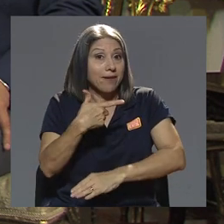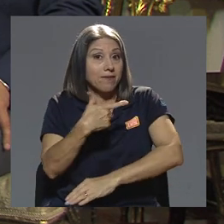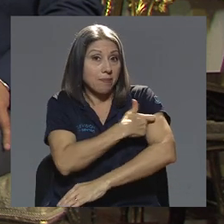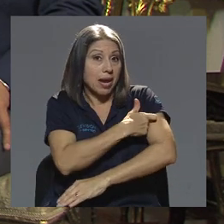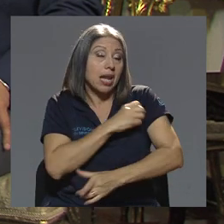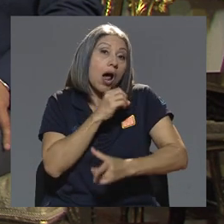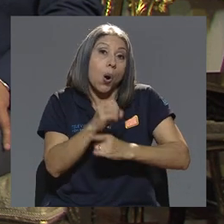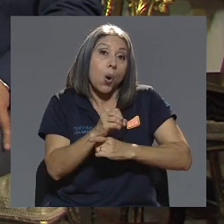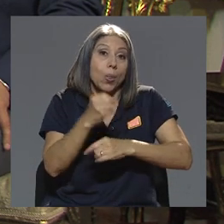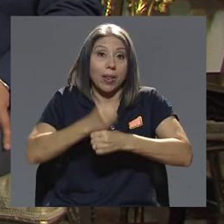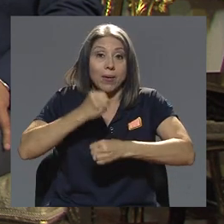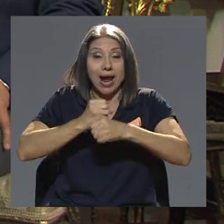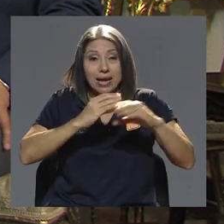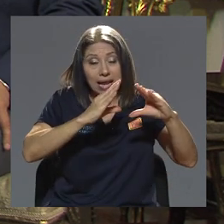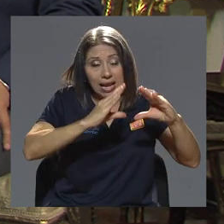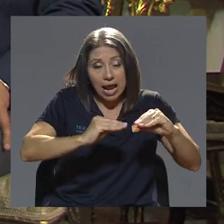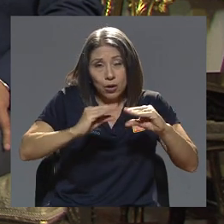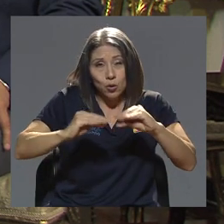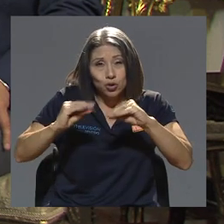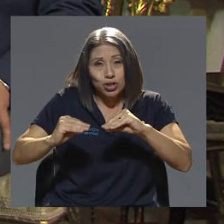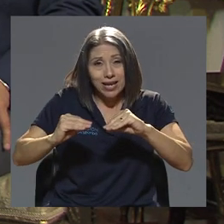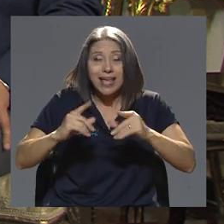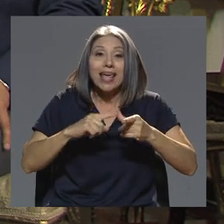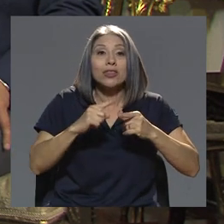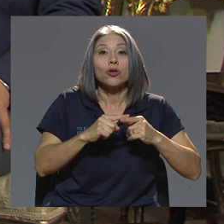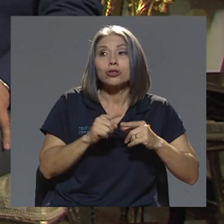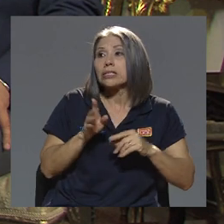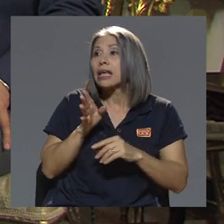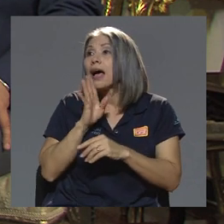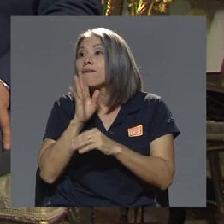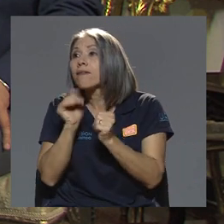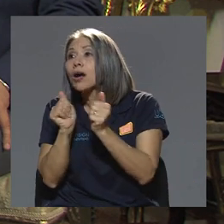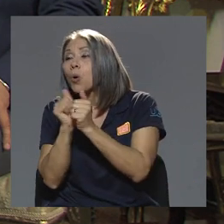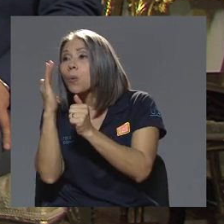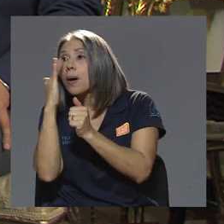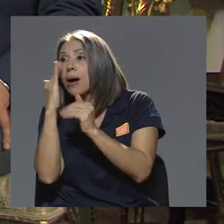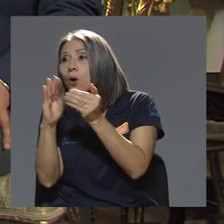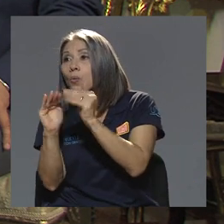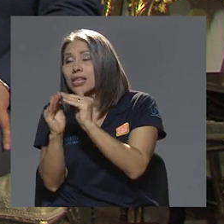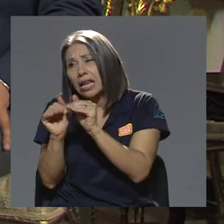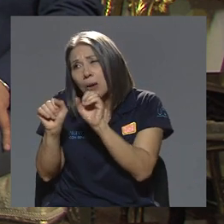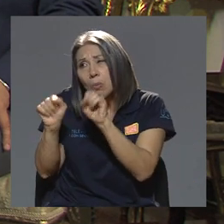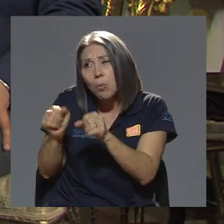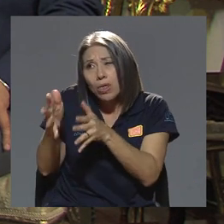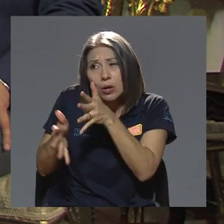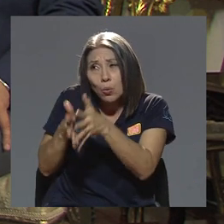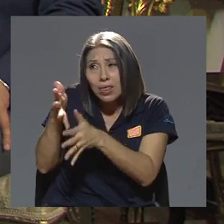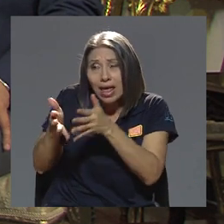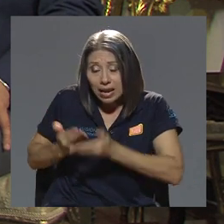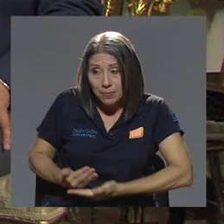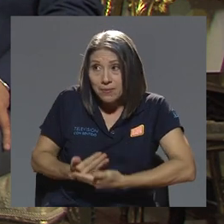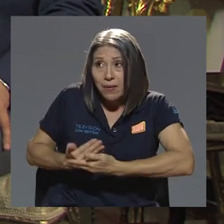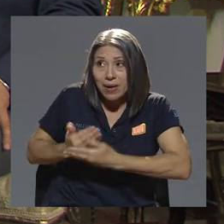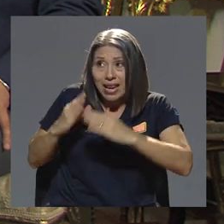noche, negociaba con la mamá comunitaria si le cuidaba al bebé en la noche, algo que usted no puede conseguir